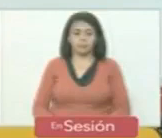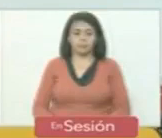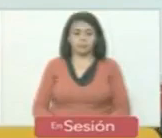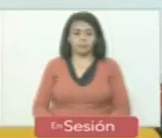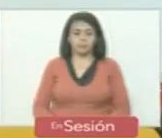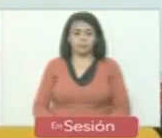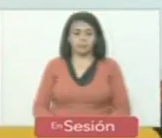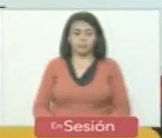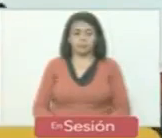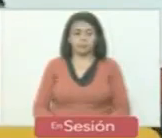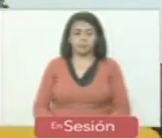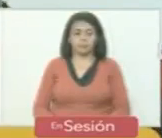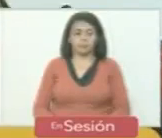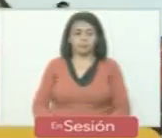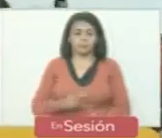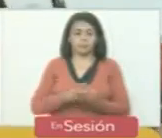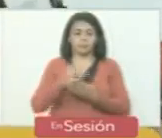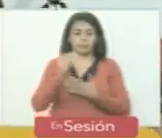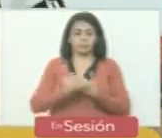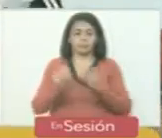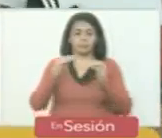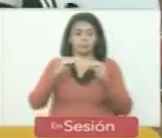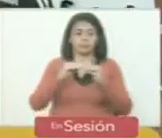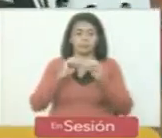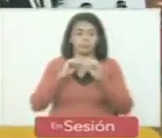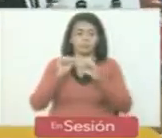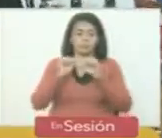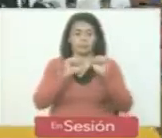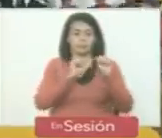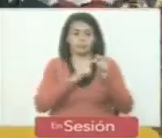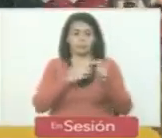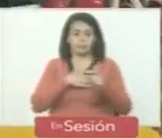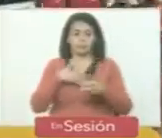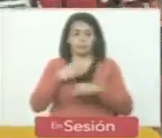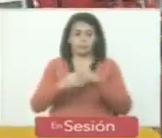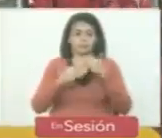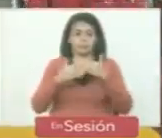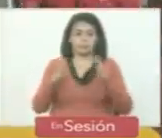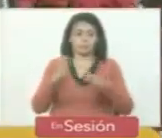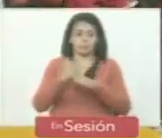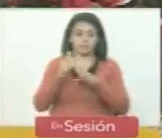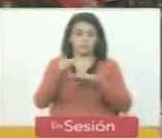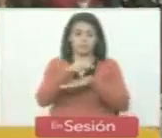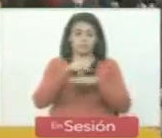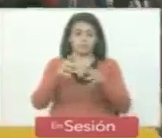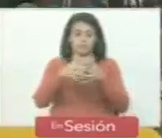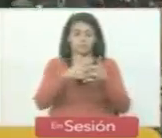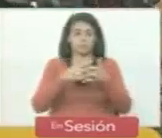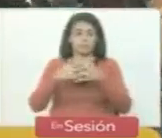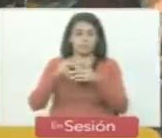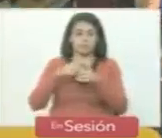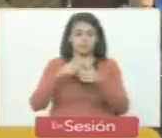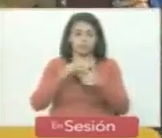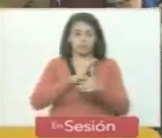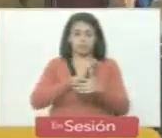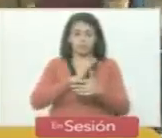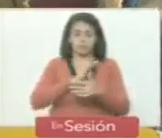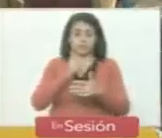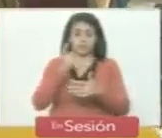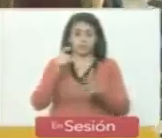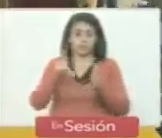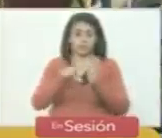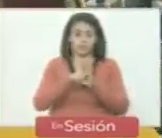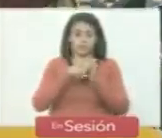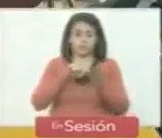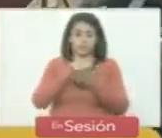El proyecto de acuerdo en repudio a la intención aviesa del gobierno norteamericano de apropiarse ilegalmente del